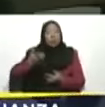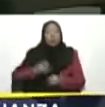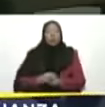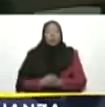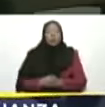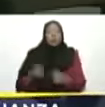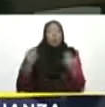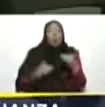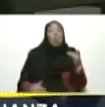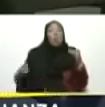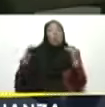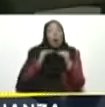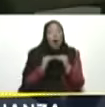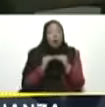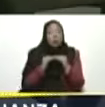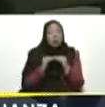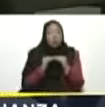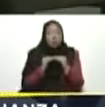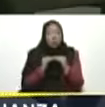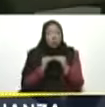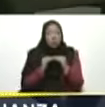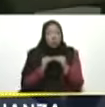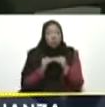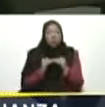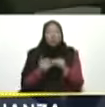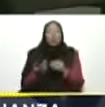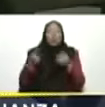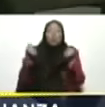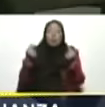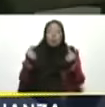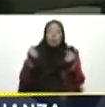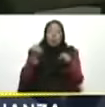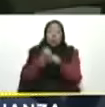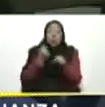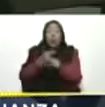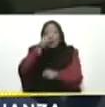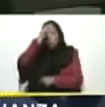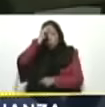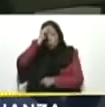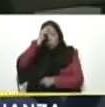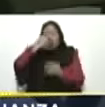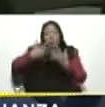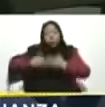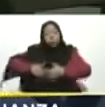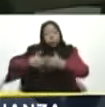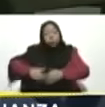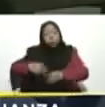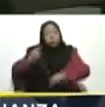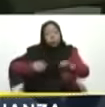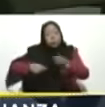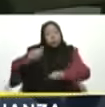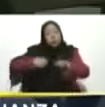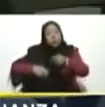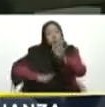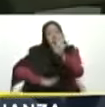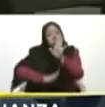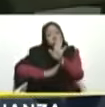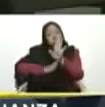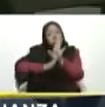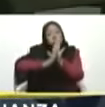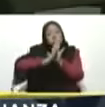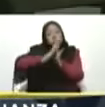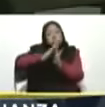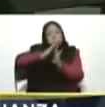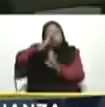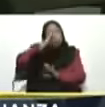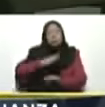E igualmente viene la inversión de Turquía para seguir desarrollando